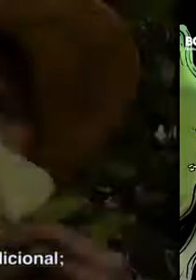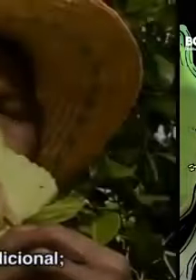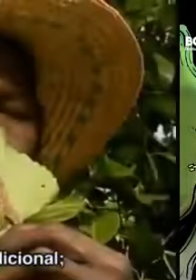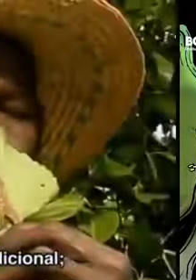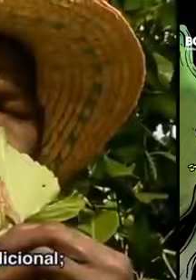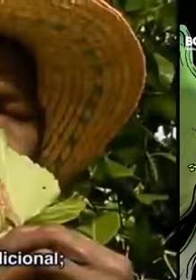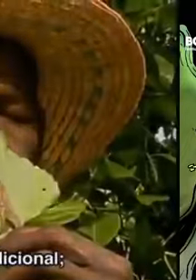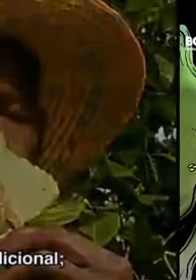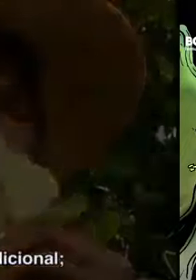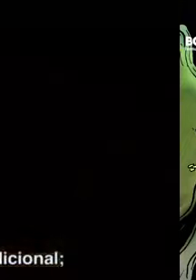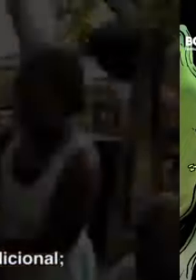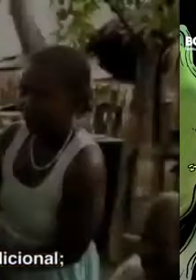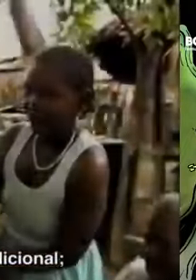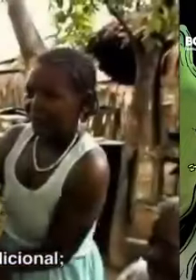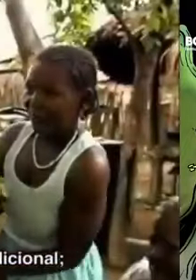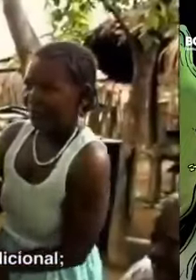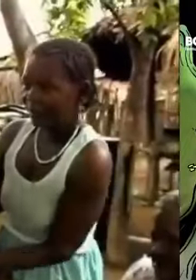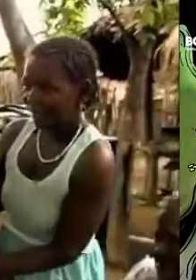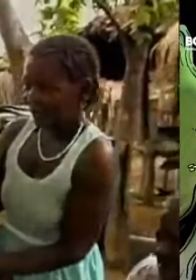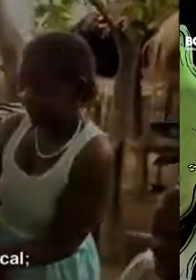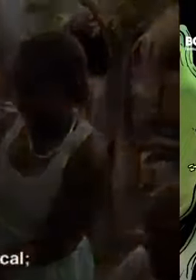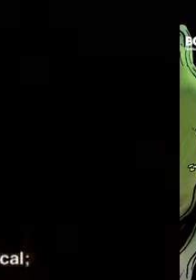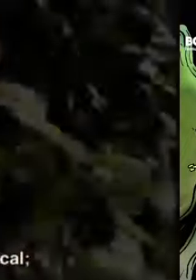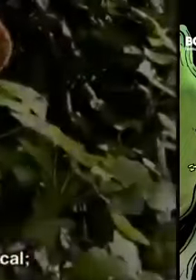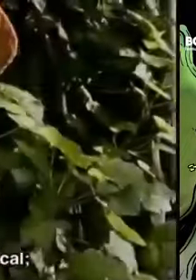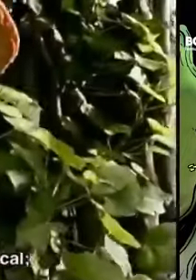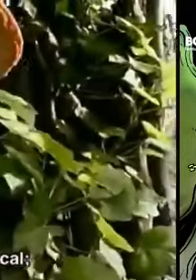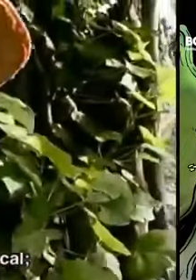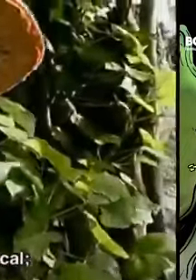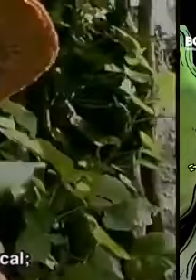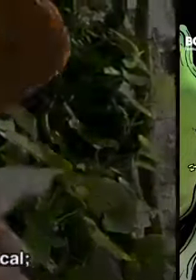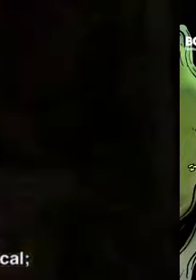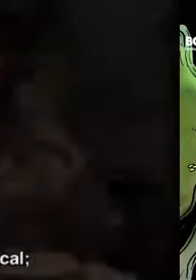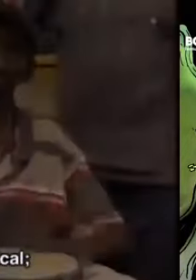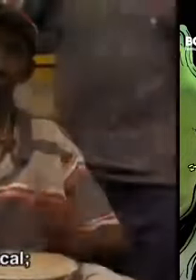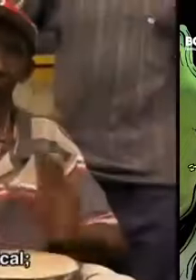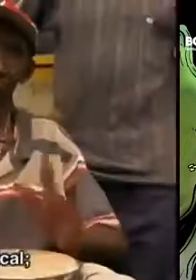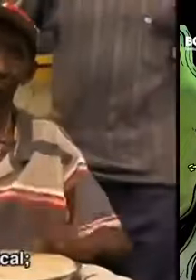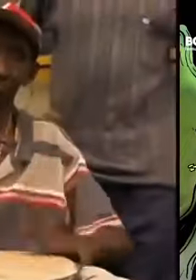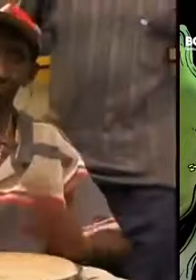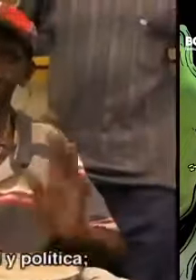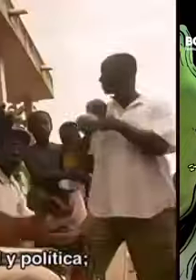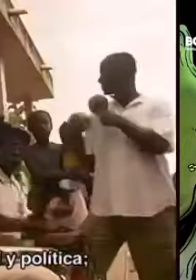ha dejado suto, como mequiro, sangaría,